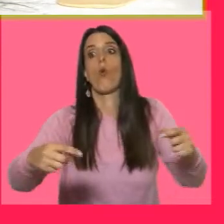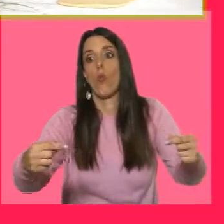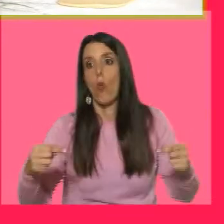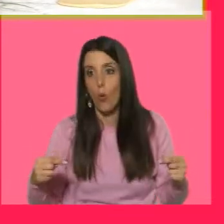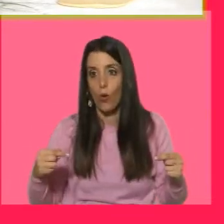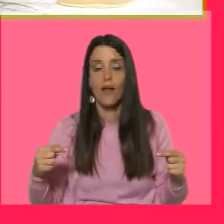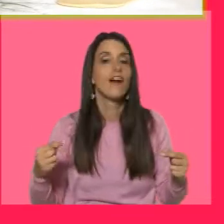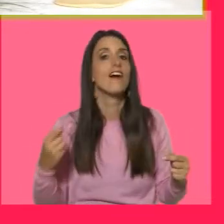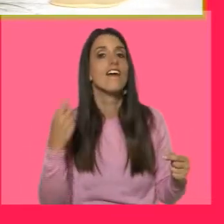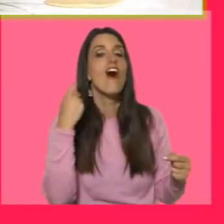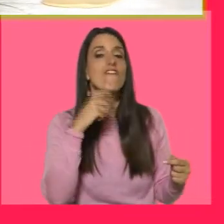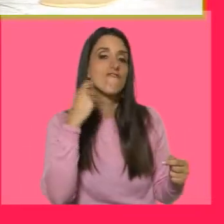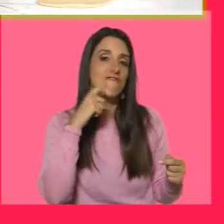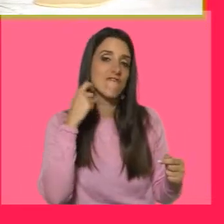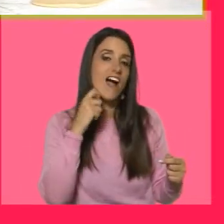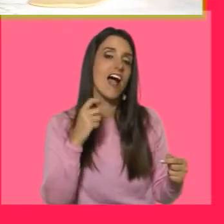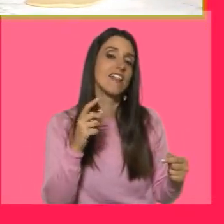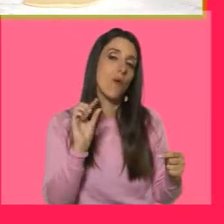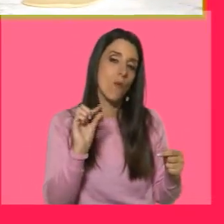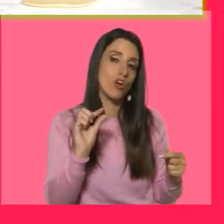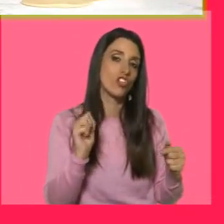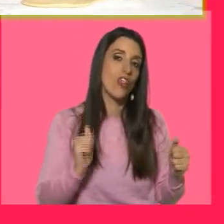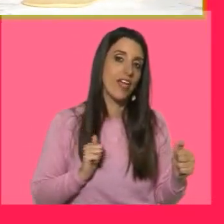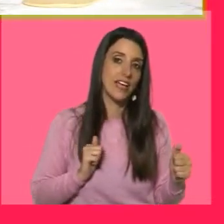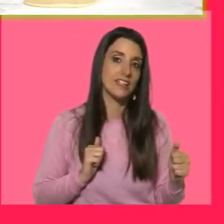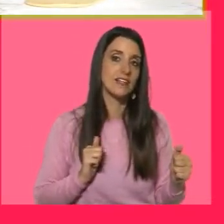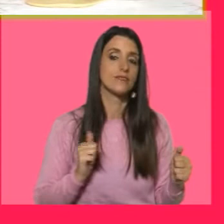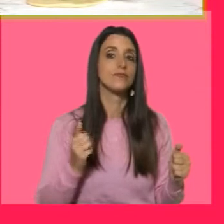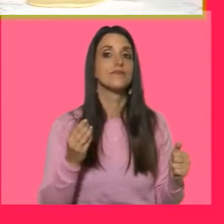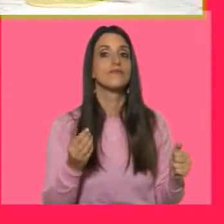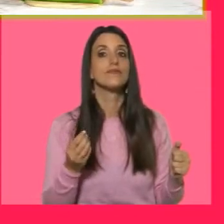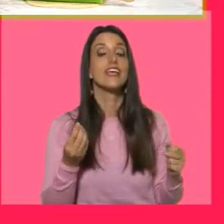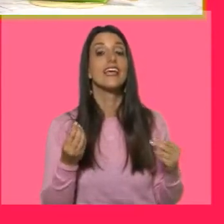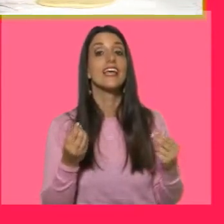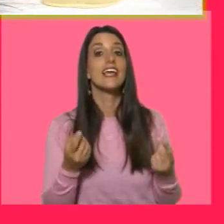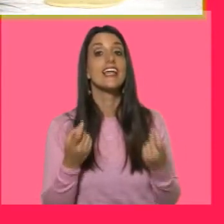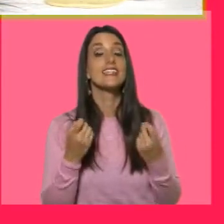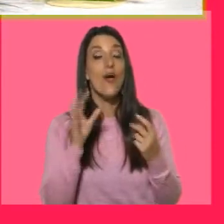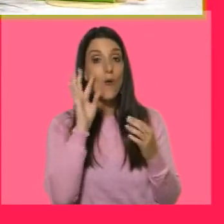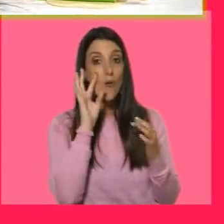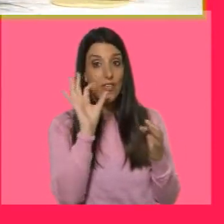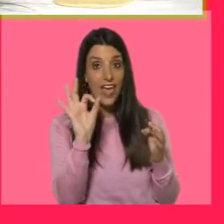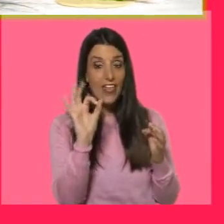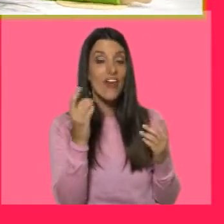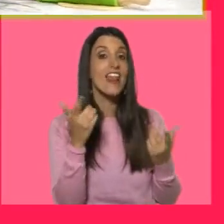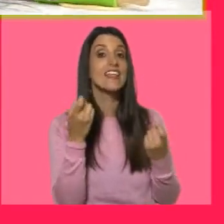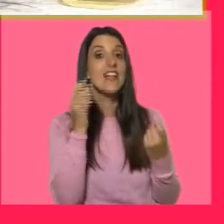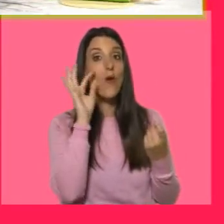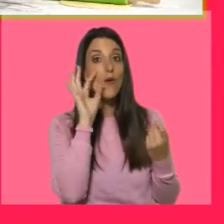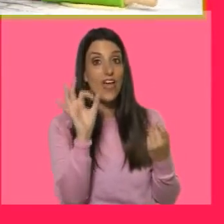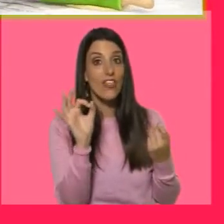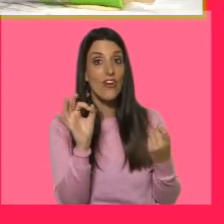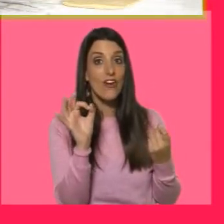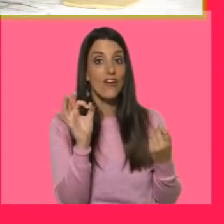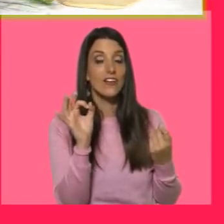Eso quiere decir que le faltó descanso. Le falta un poquito de descanso. ¿Qué tenés que tener? ¿Qué tenés que no tener cuidado? Ir, no la dejes ir.